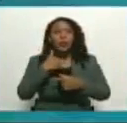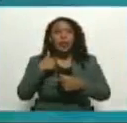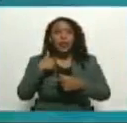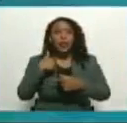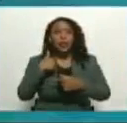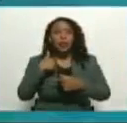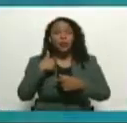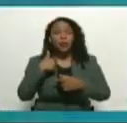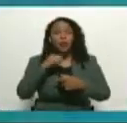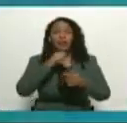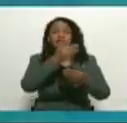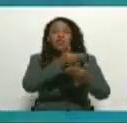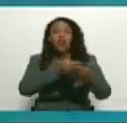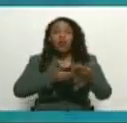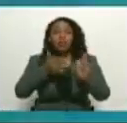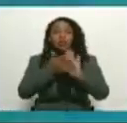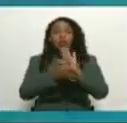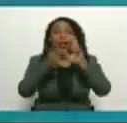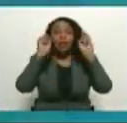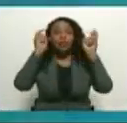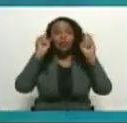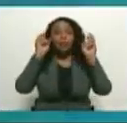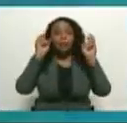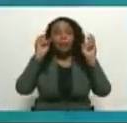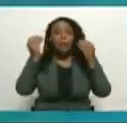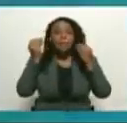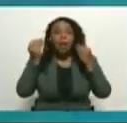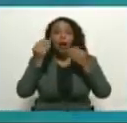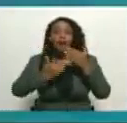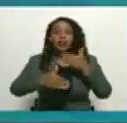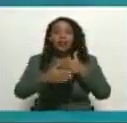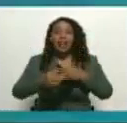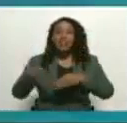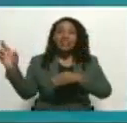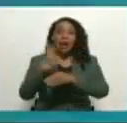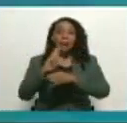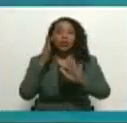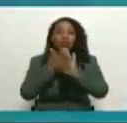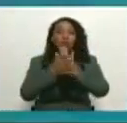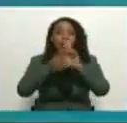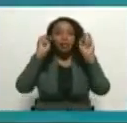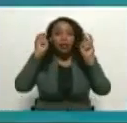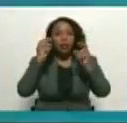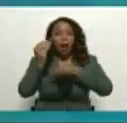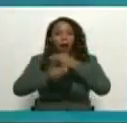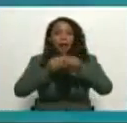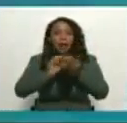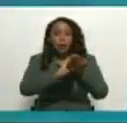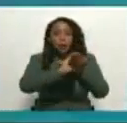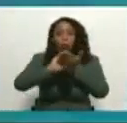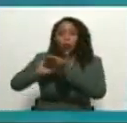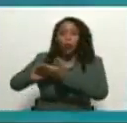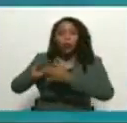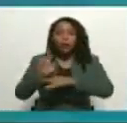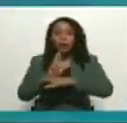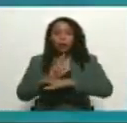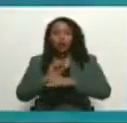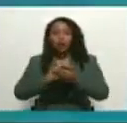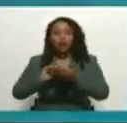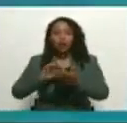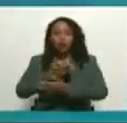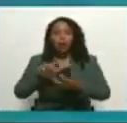Quiero un informe sobre el tema de los corredores para avanzar aceleradamente en decretarlo y en recuperarlo. Gracias. Muchas gracias,